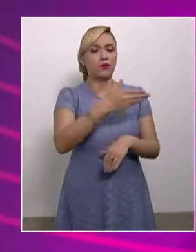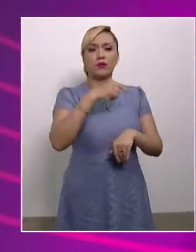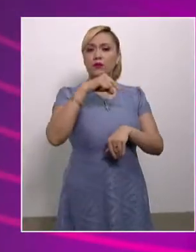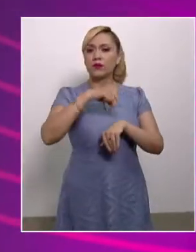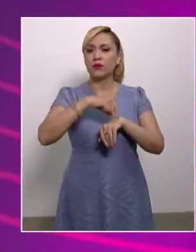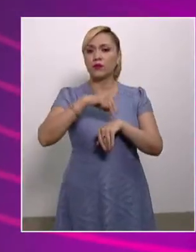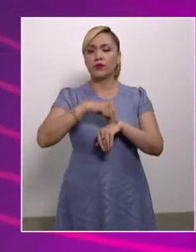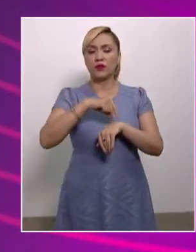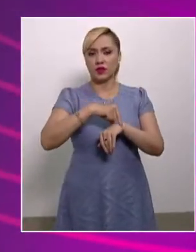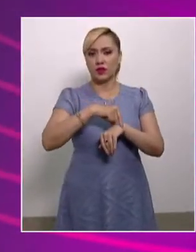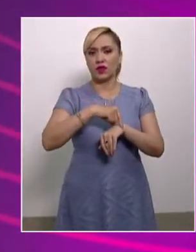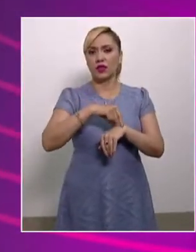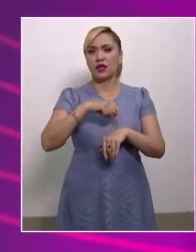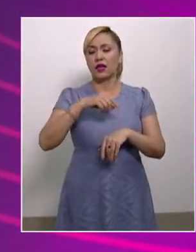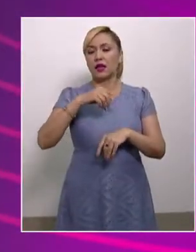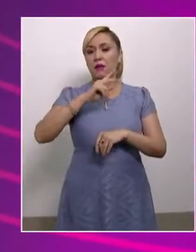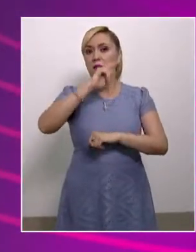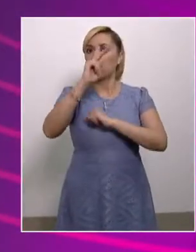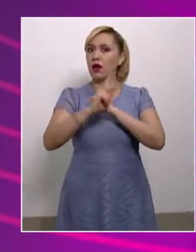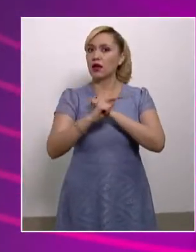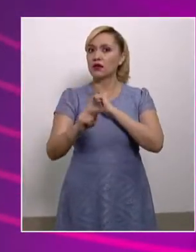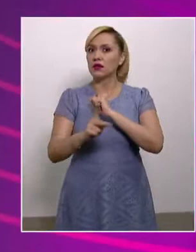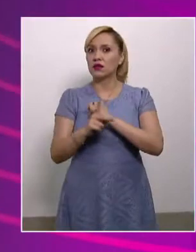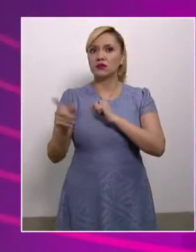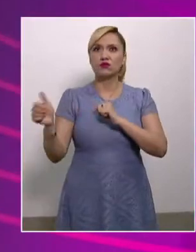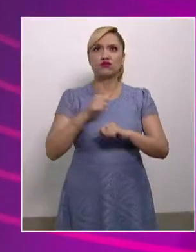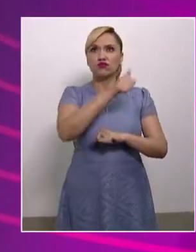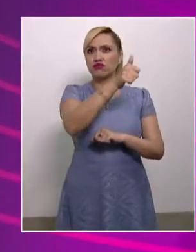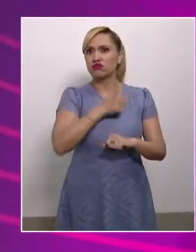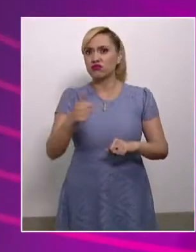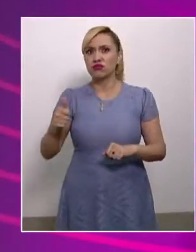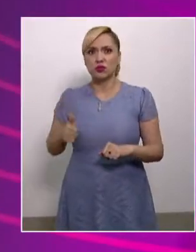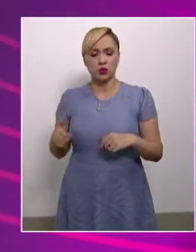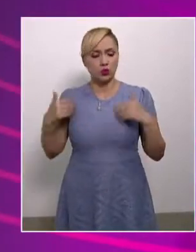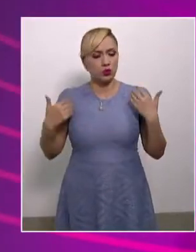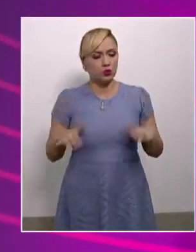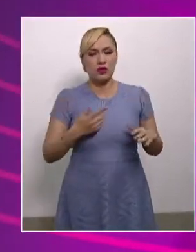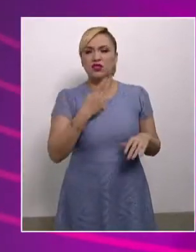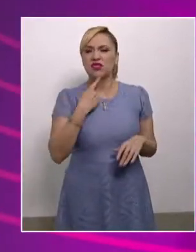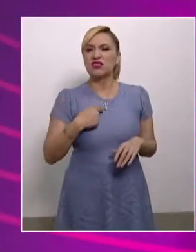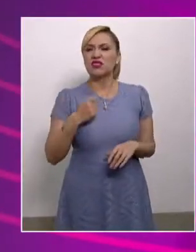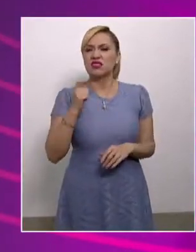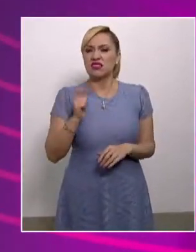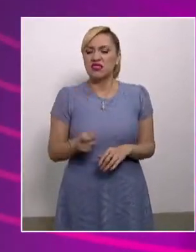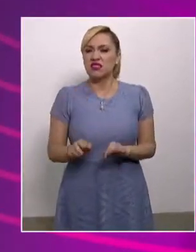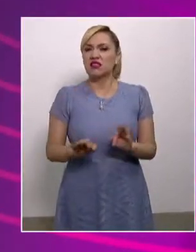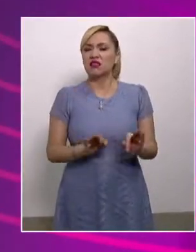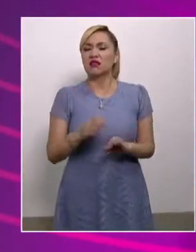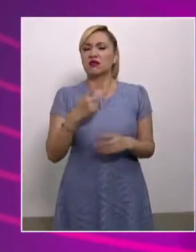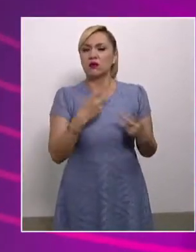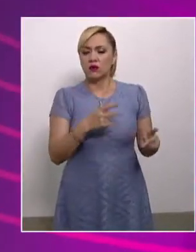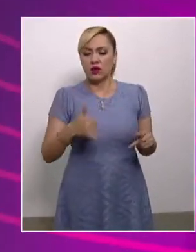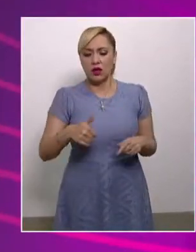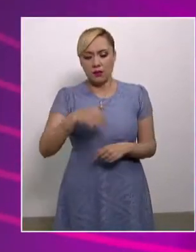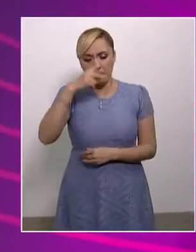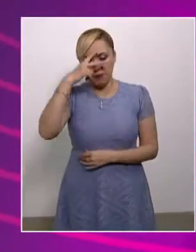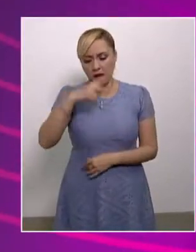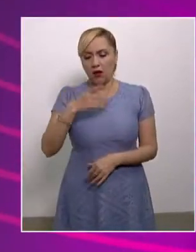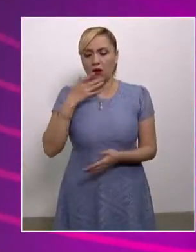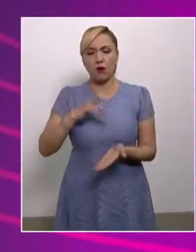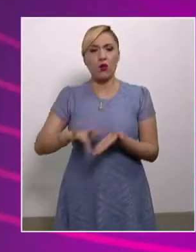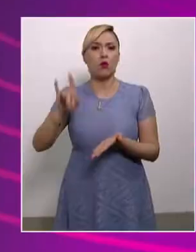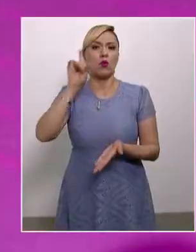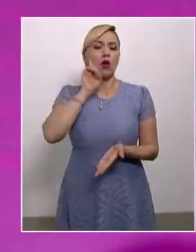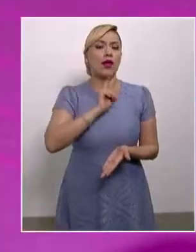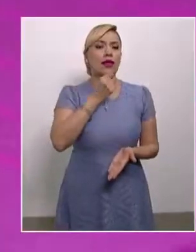Fronteras, hace muchas cosas. Cuéntanos un poquito de qué hace MSF, pero también en particular el trabajo que hacen en México con mujeres y